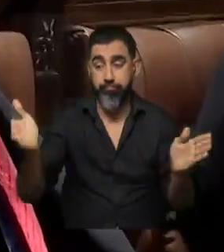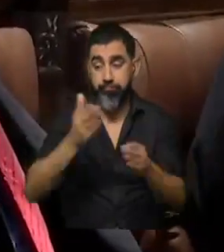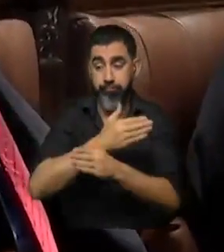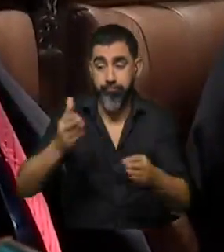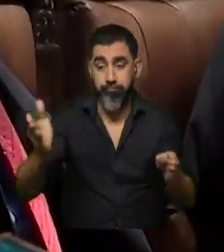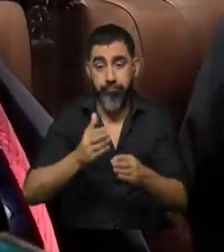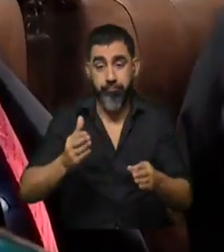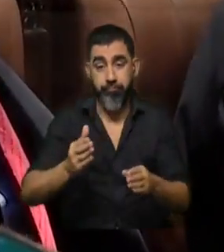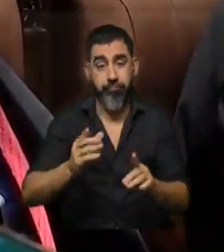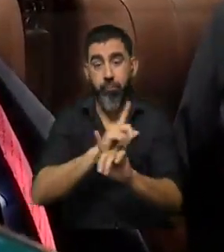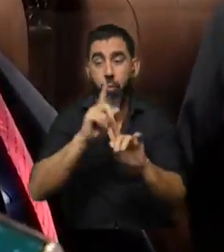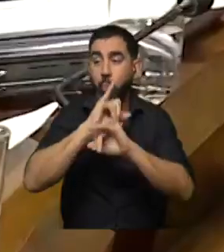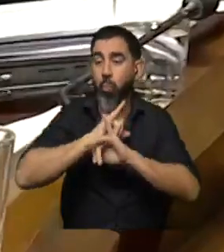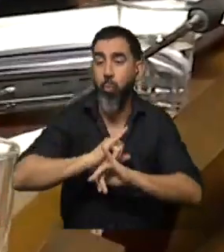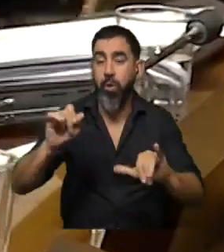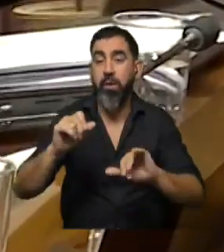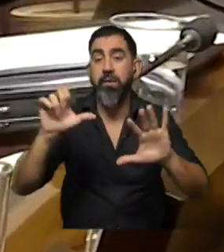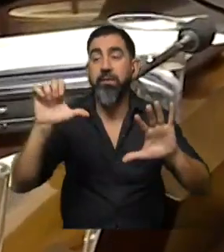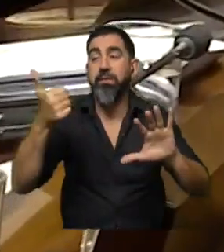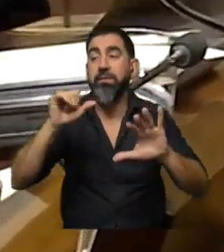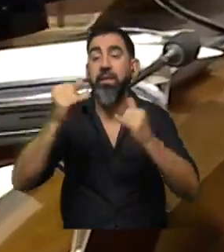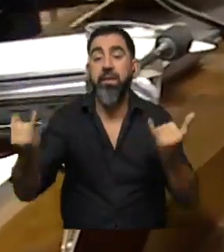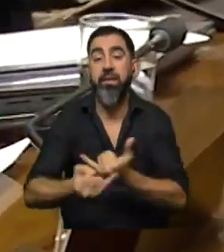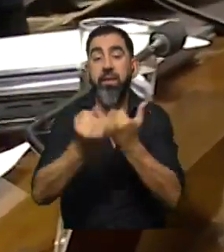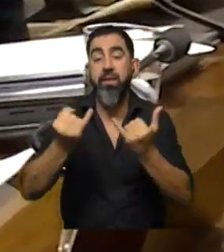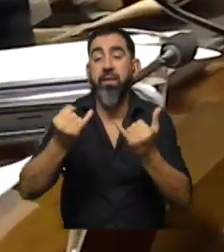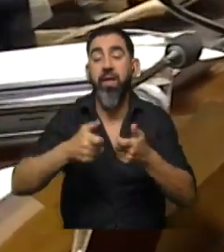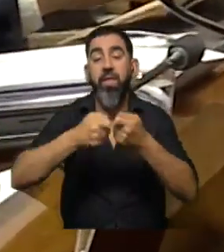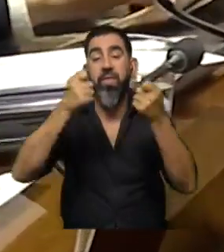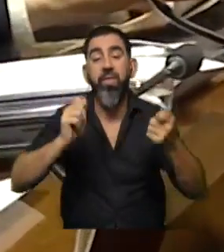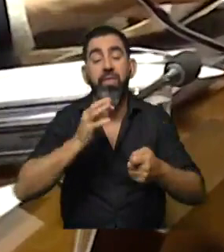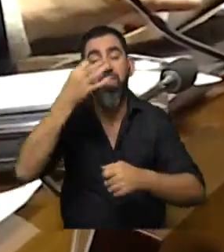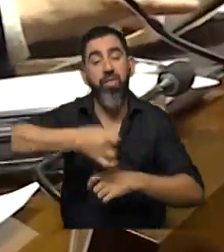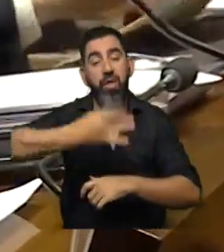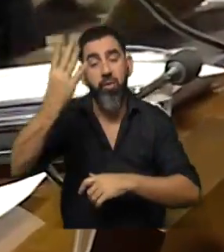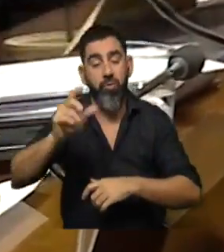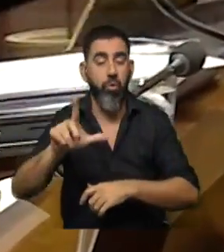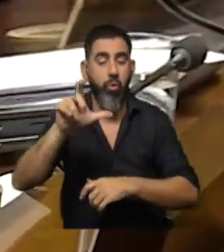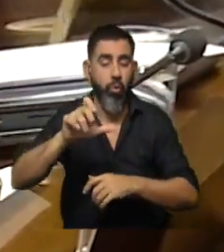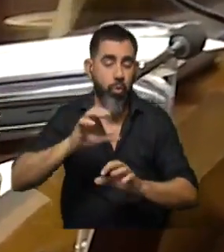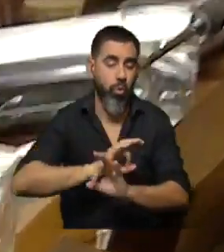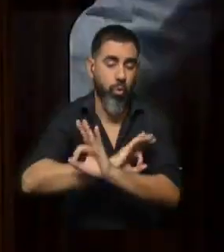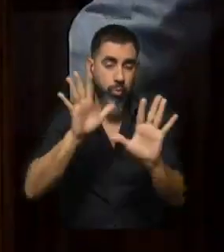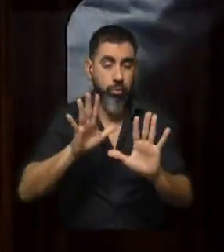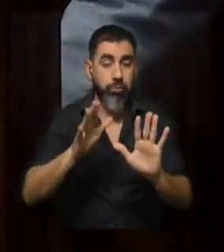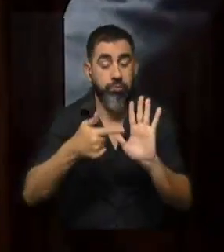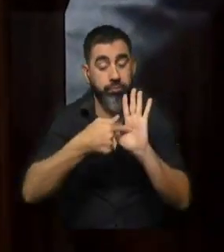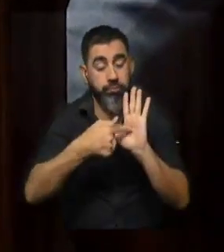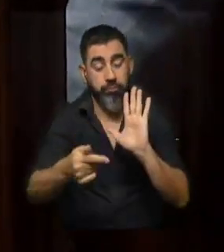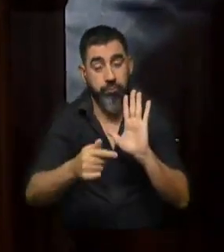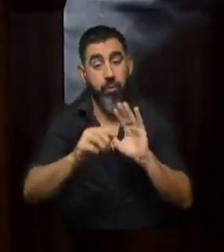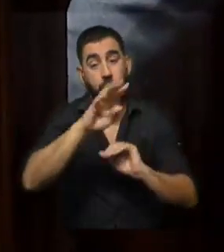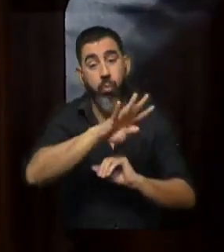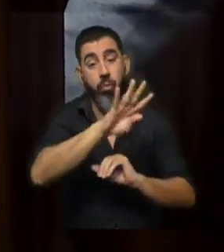hubiese sido publicada por 60 días en el diario oficial por tanto es Claro que estando vigente el decreto